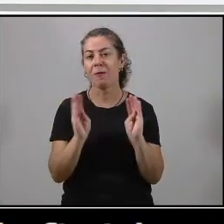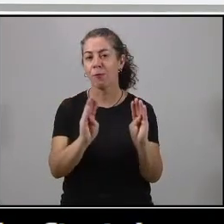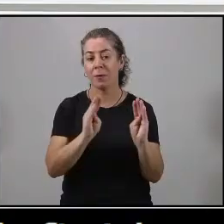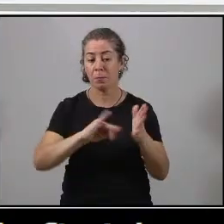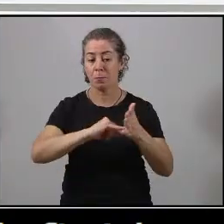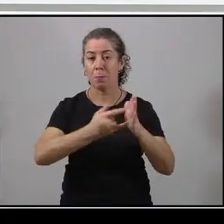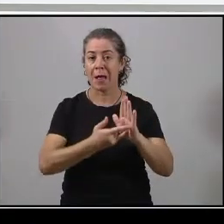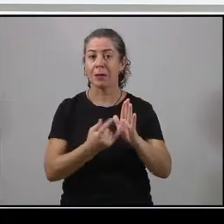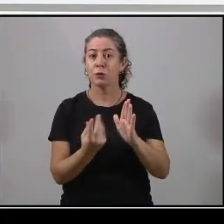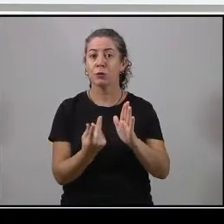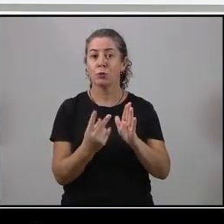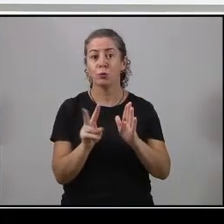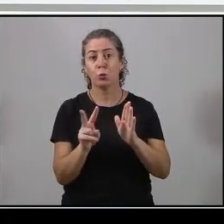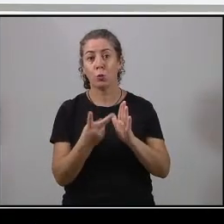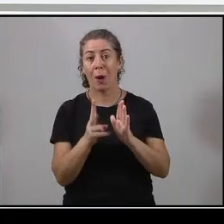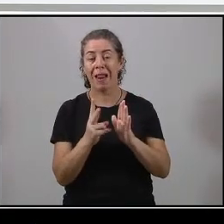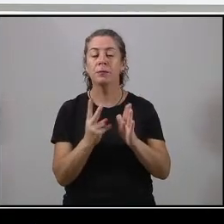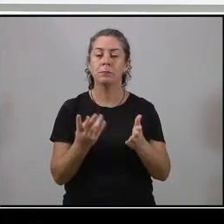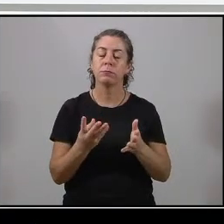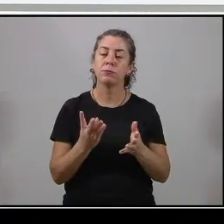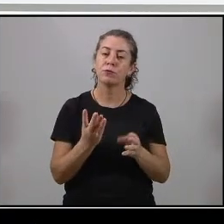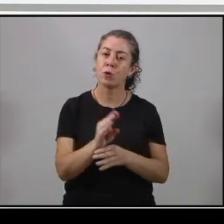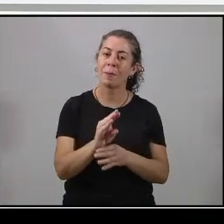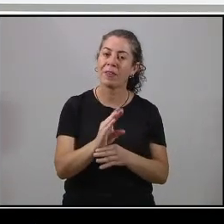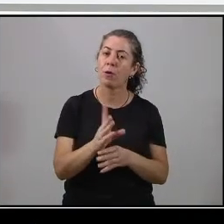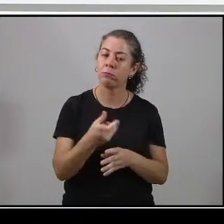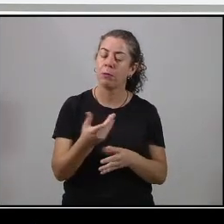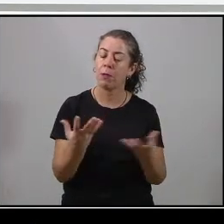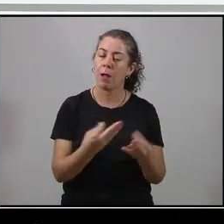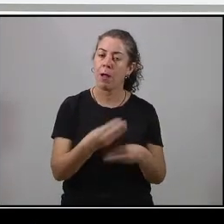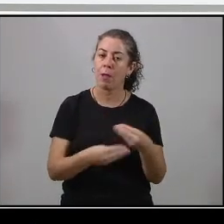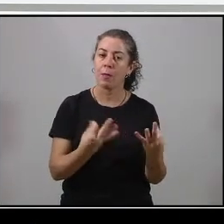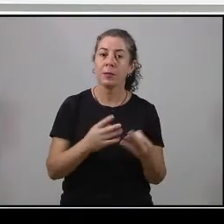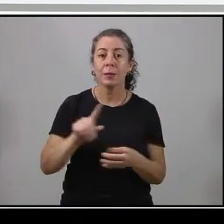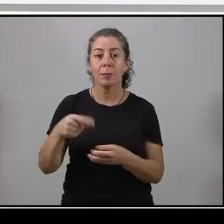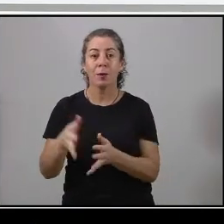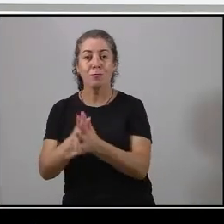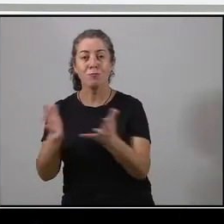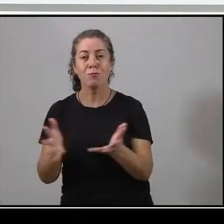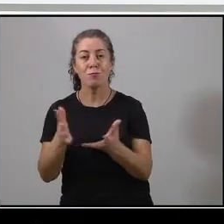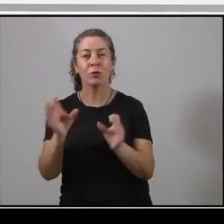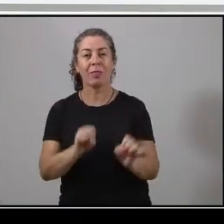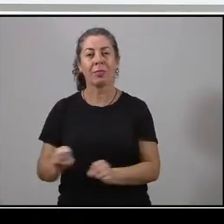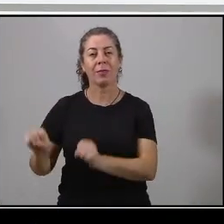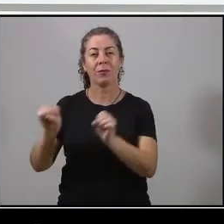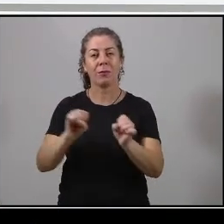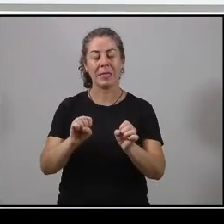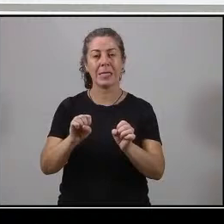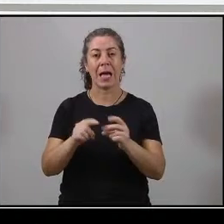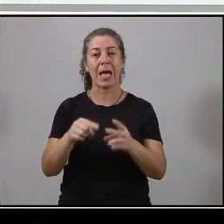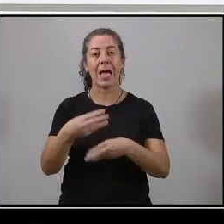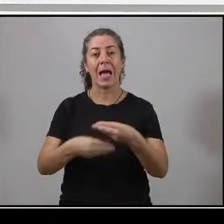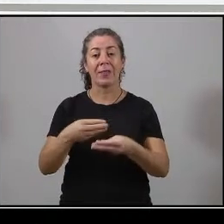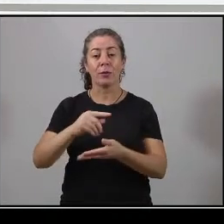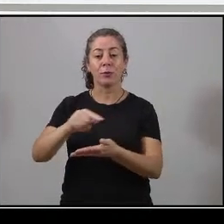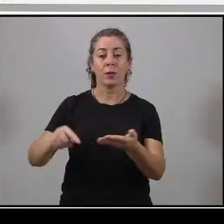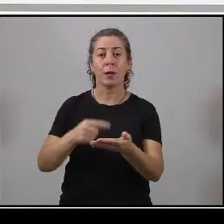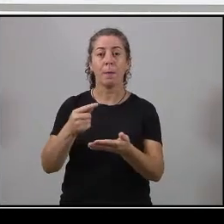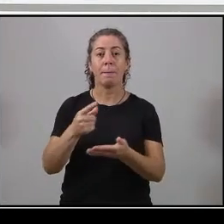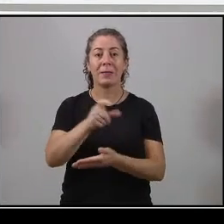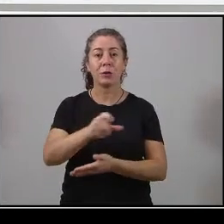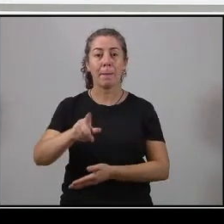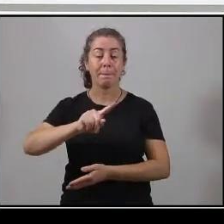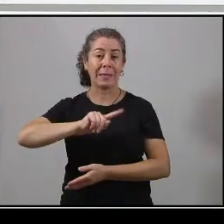plan dual. Y, por otro lado, el bono Impulsa Defensa, que promueve la contratación de